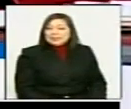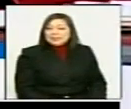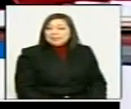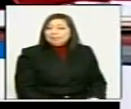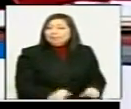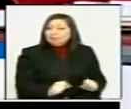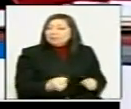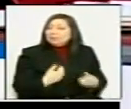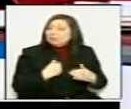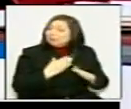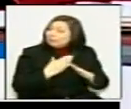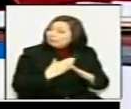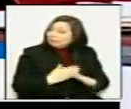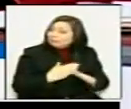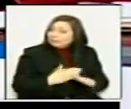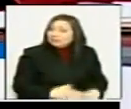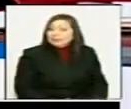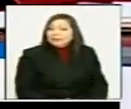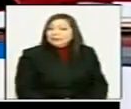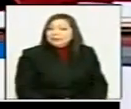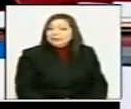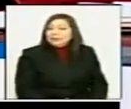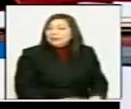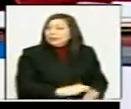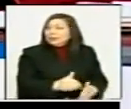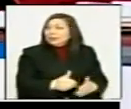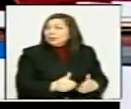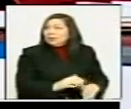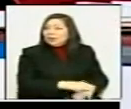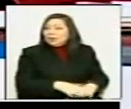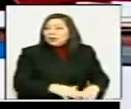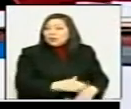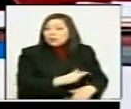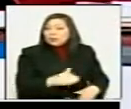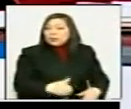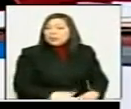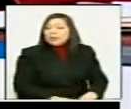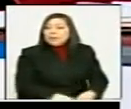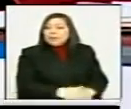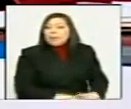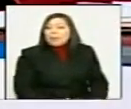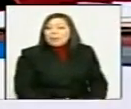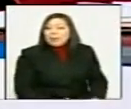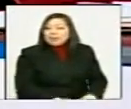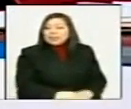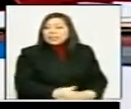Hemos defendido fieramente cada centavo durante el proceso judicial.